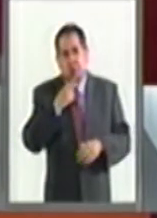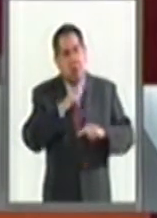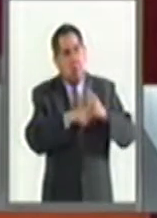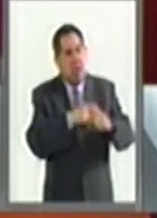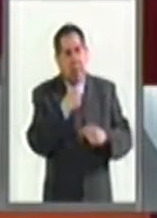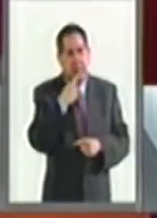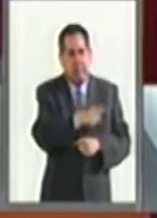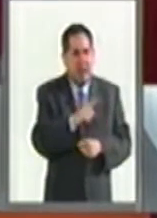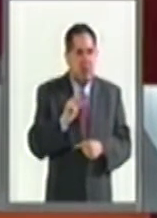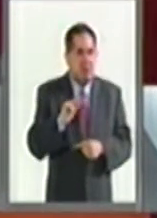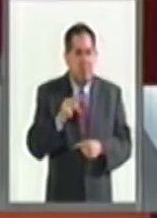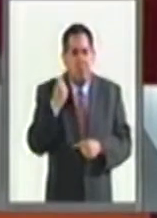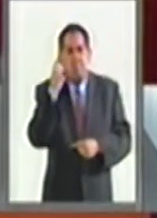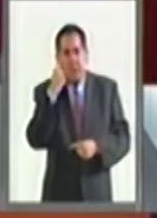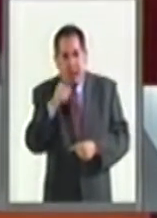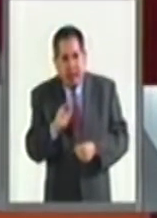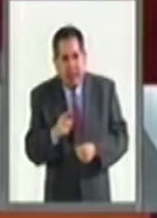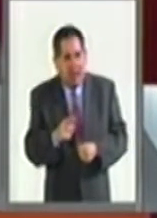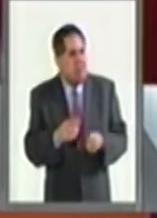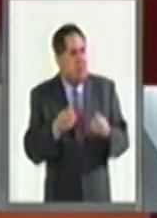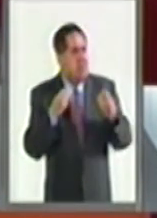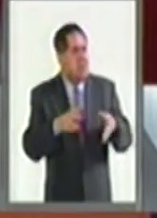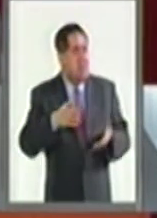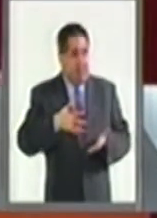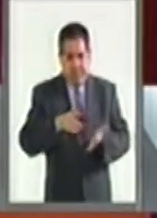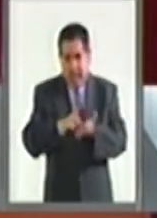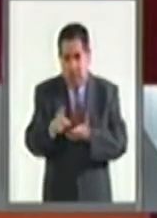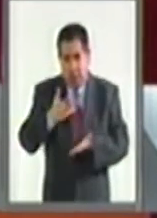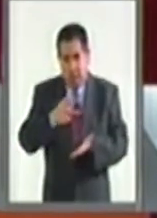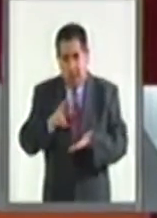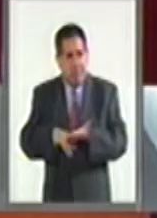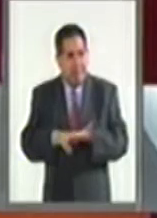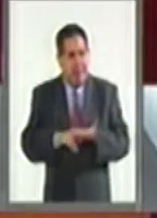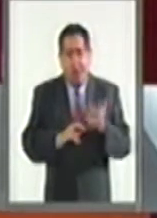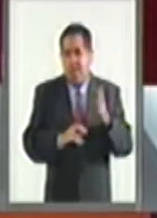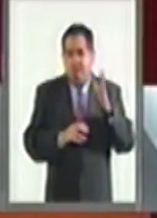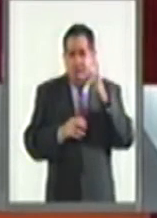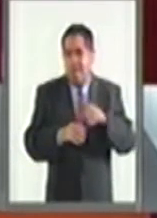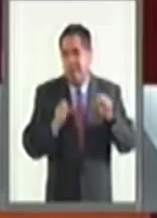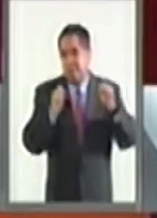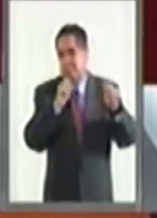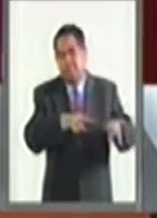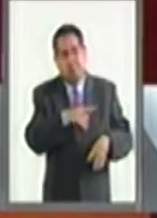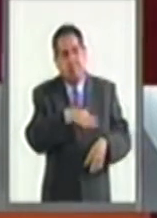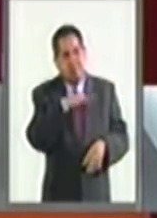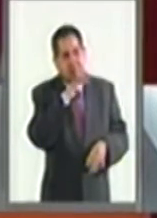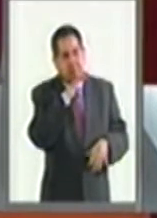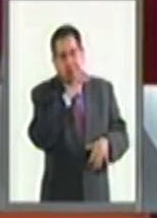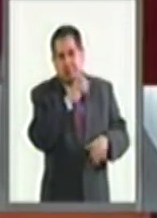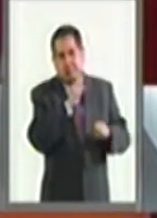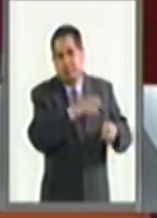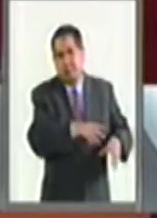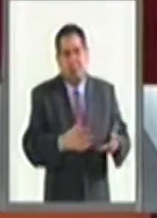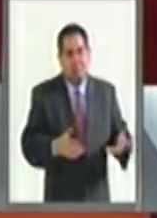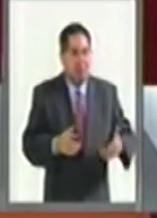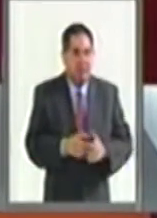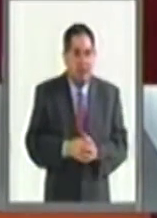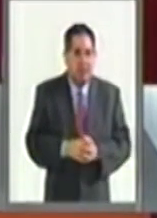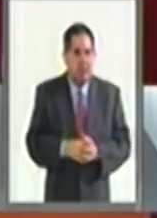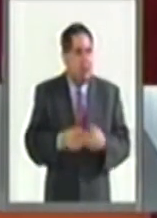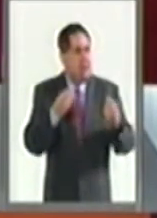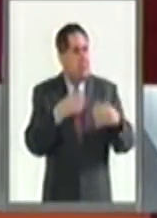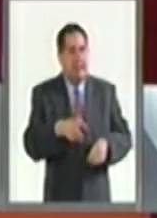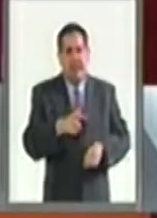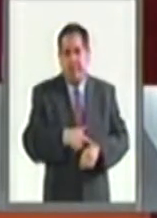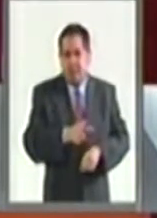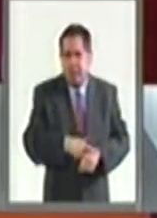órganos jurisdiccionales y no hacer valer su derecho ante la autoridad judicial, argumentando pérdida